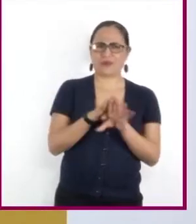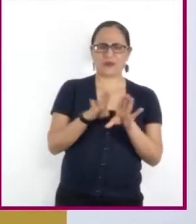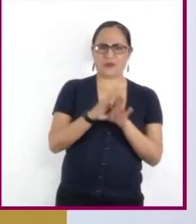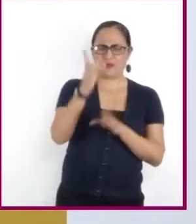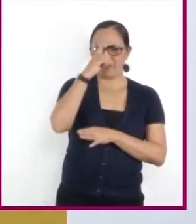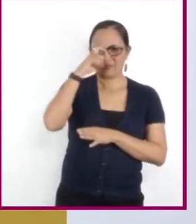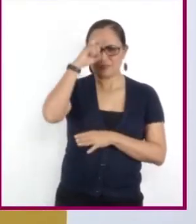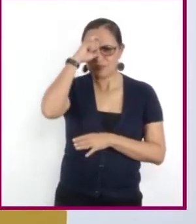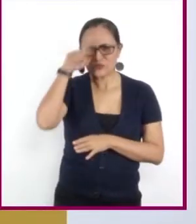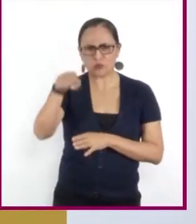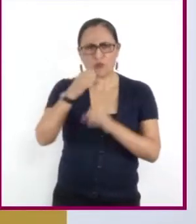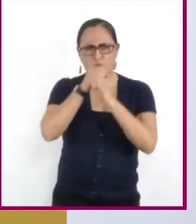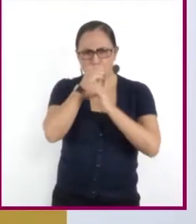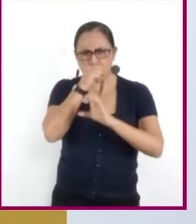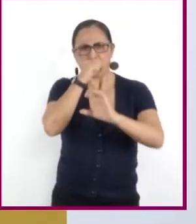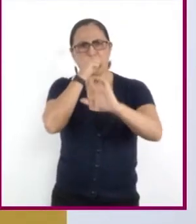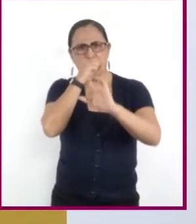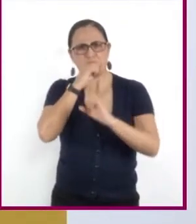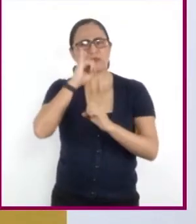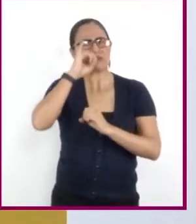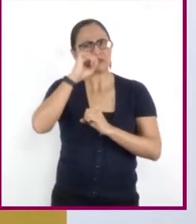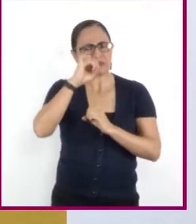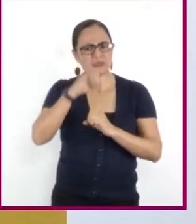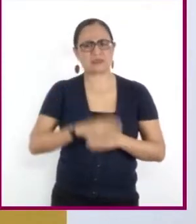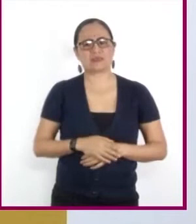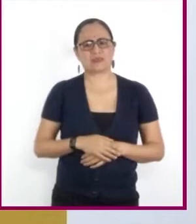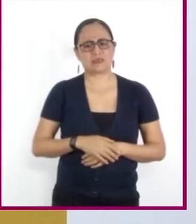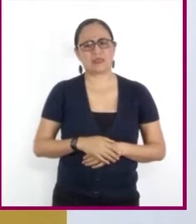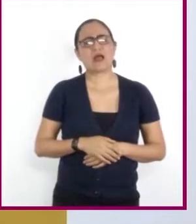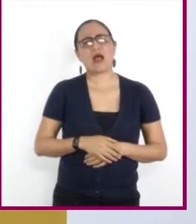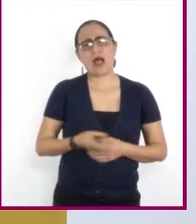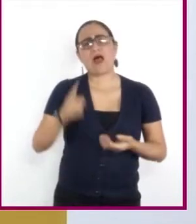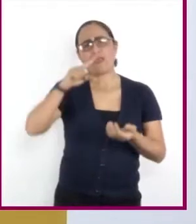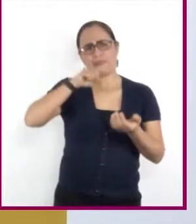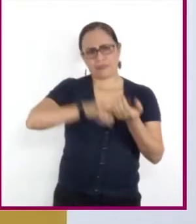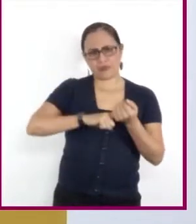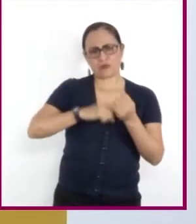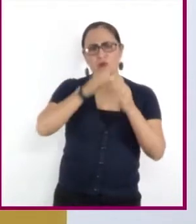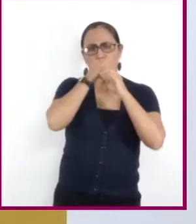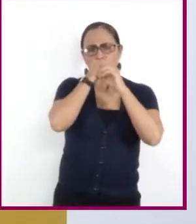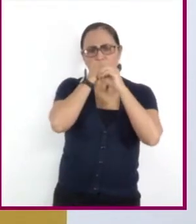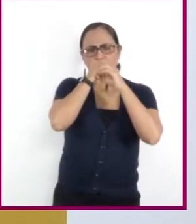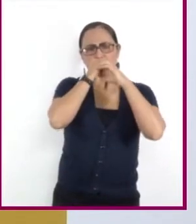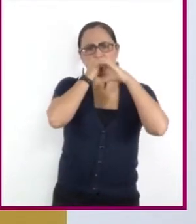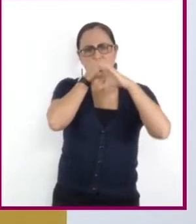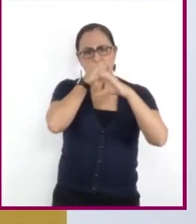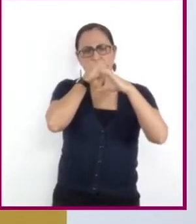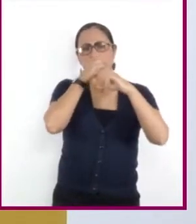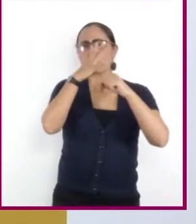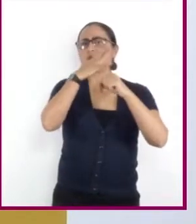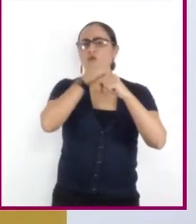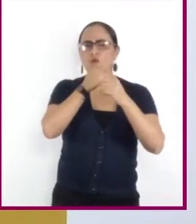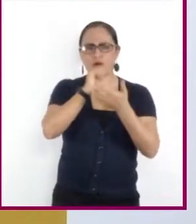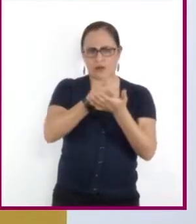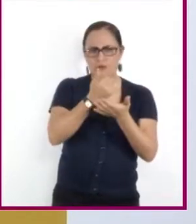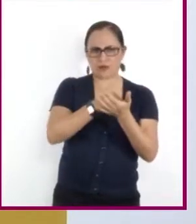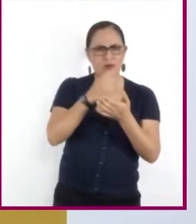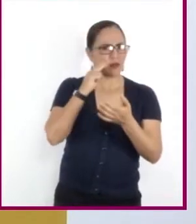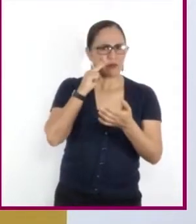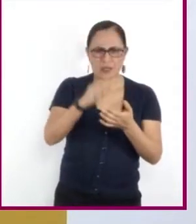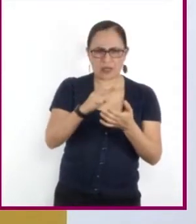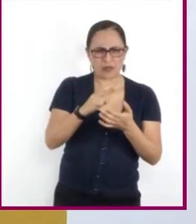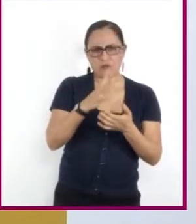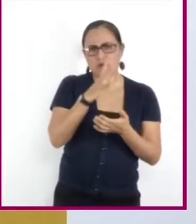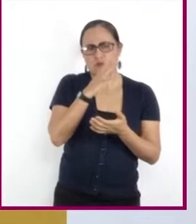¿Pero cómo lo puedo inflar? Cuando soplamos dentro del globo que está en la botella, este no se puede inflar porque aunque no lo vemos,